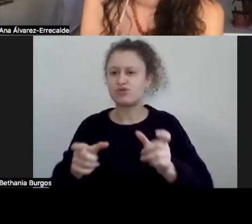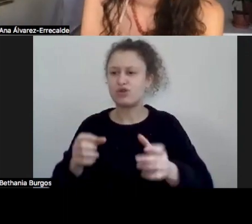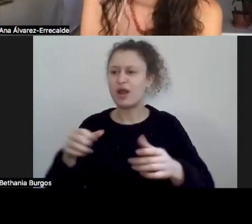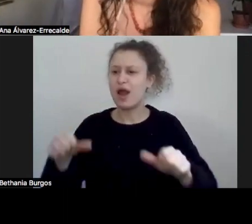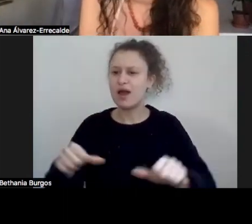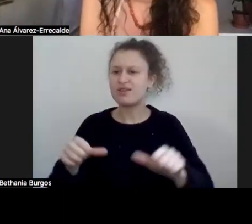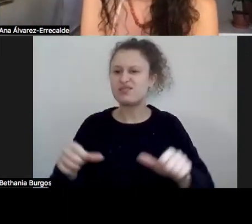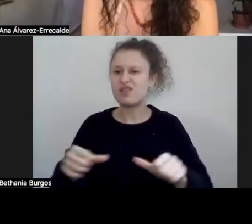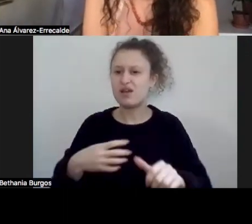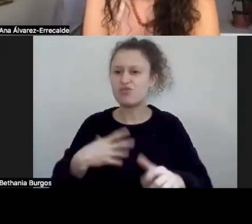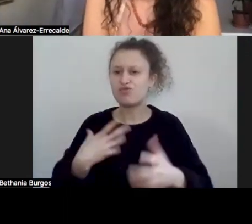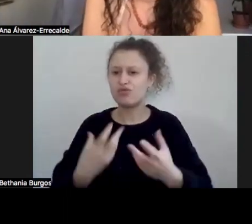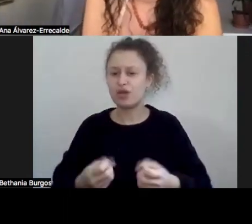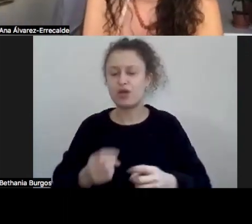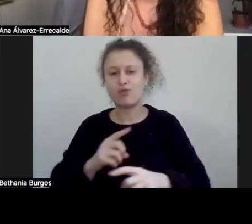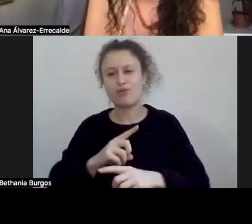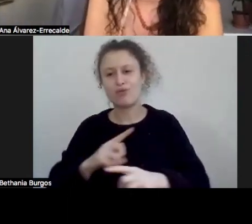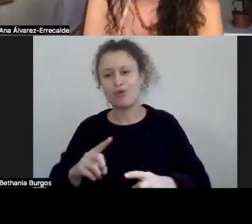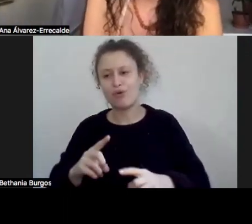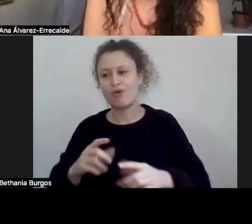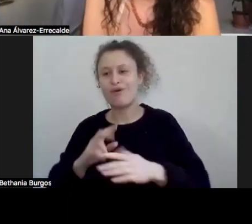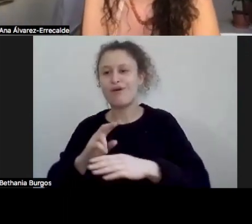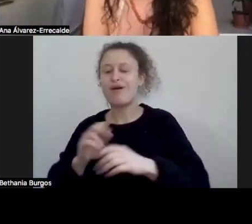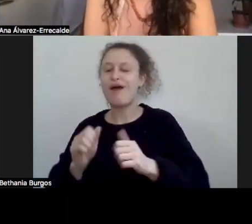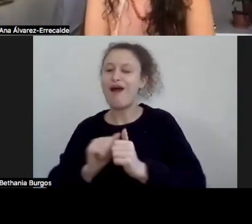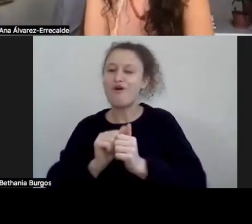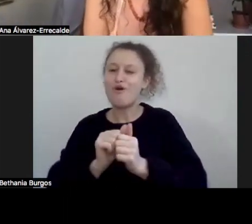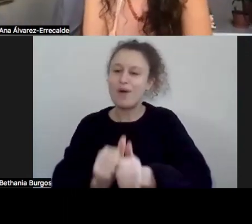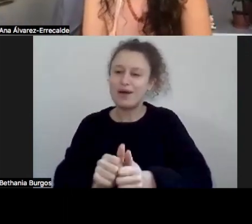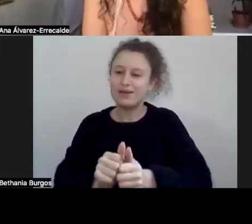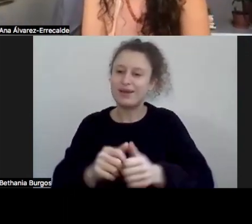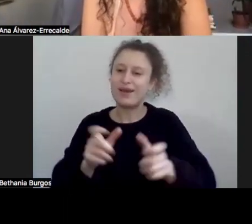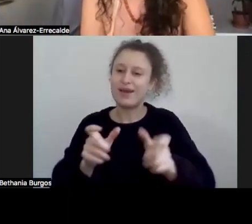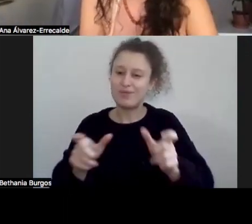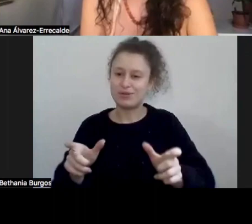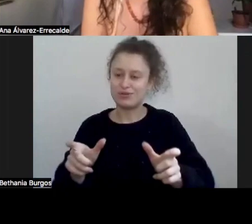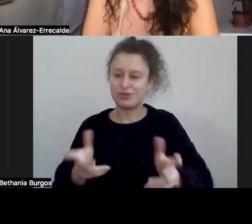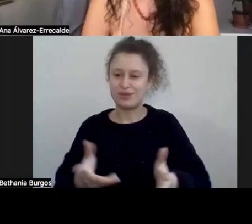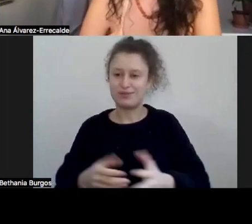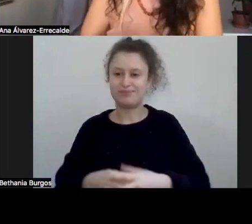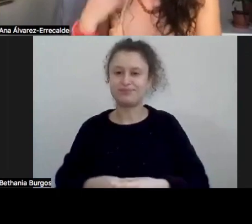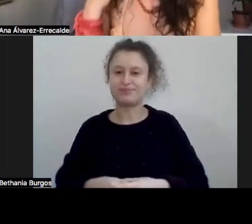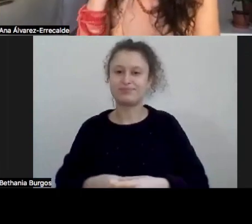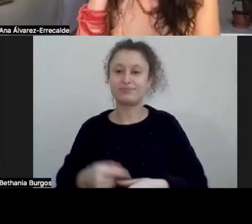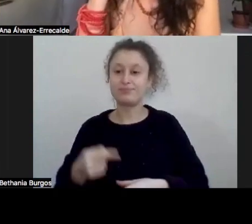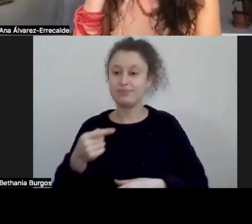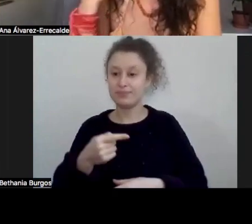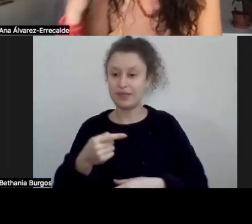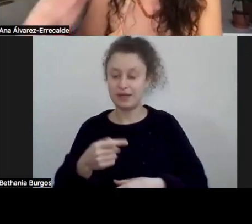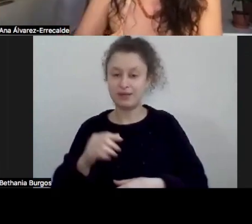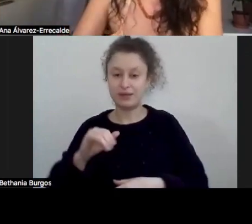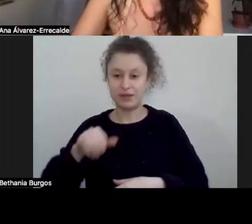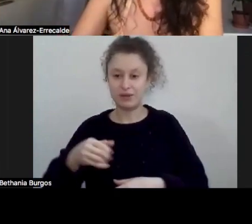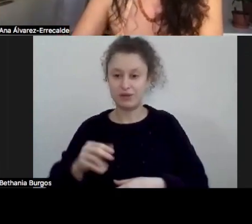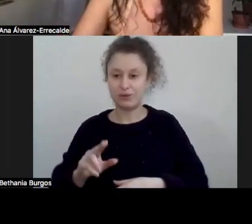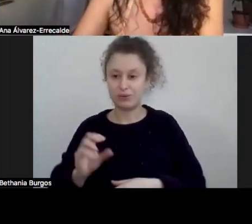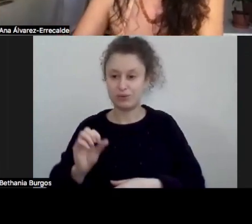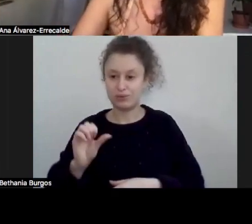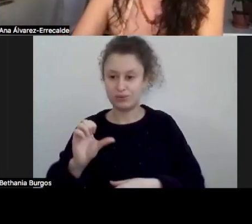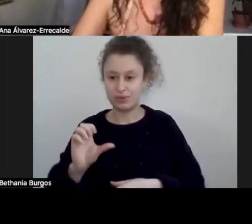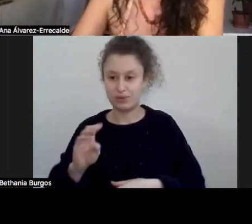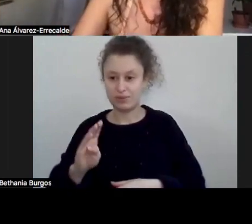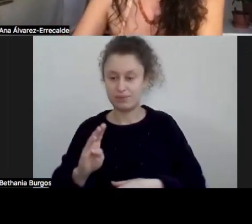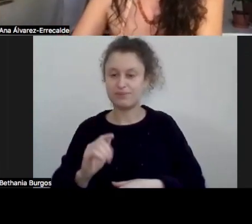Este Josep, que él estaba en una residencia, está en una residencia en Valencia, y me impactó